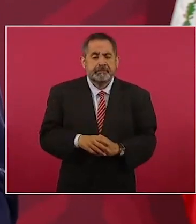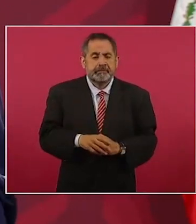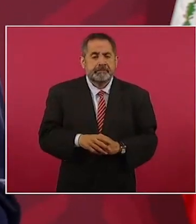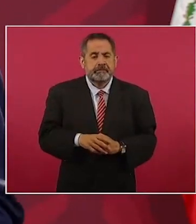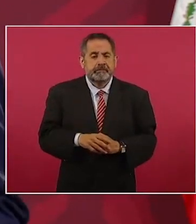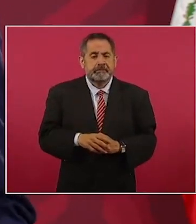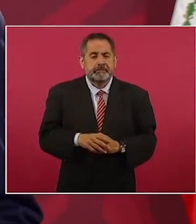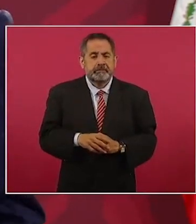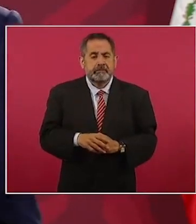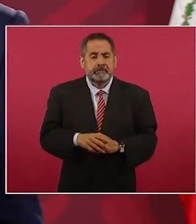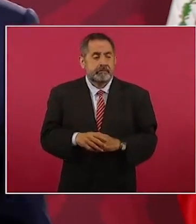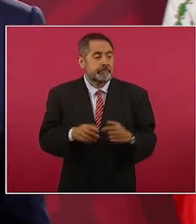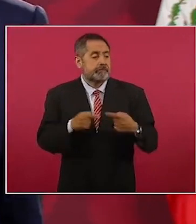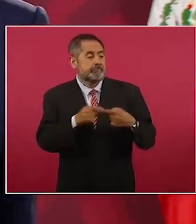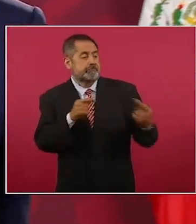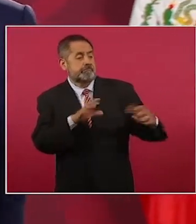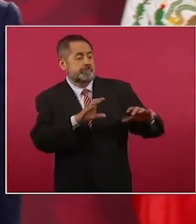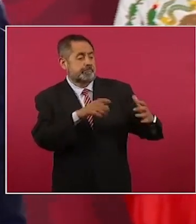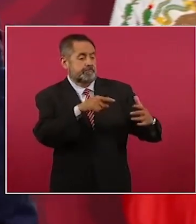Lo del bloque conservador